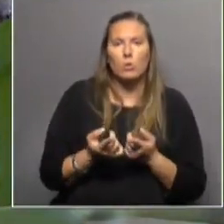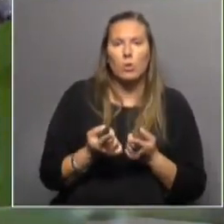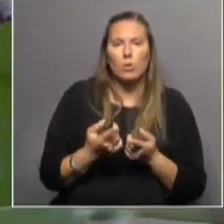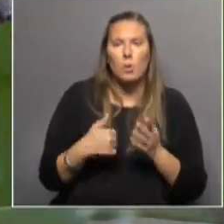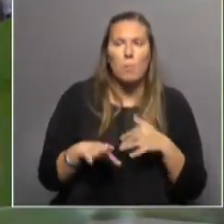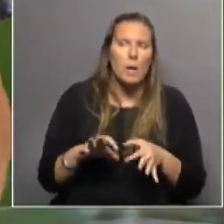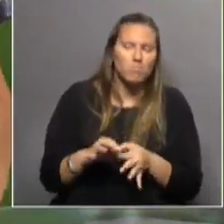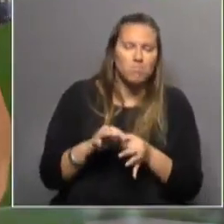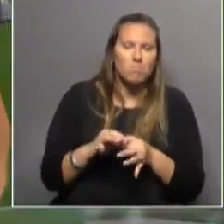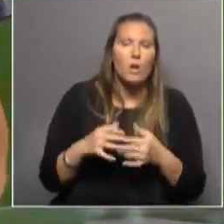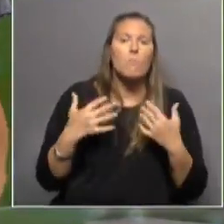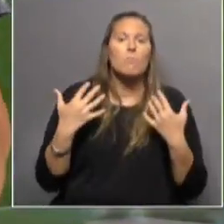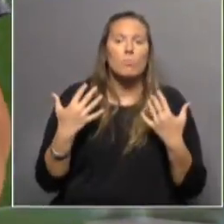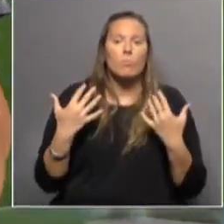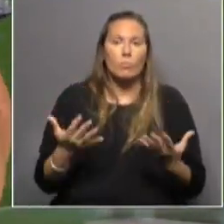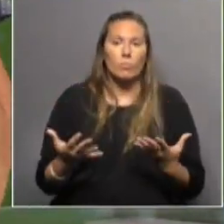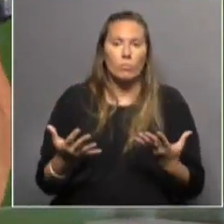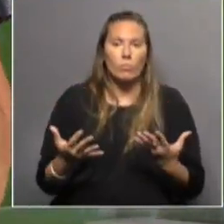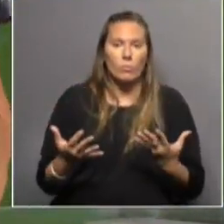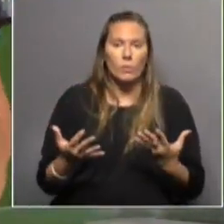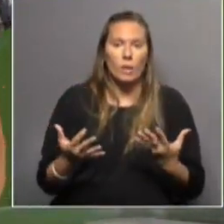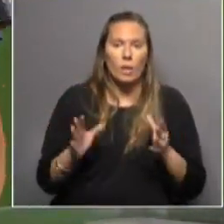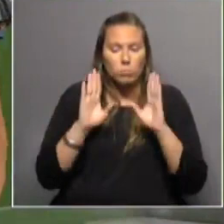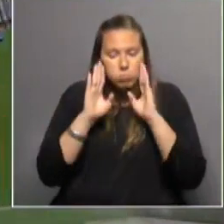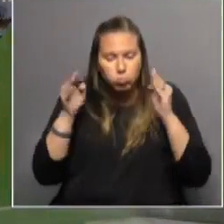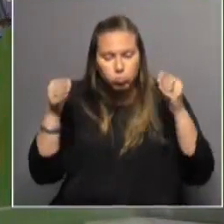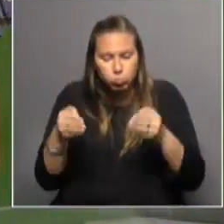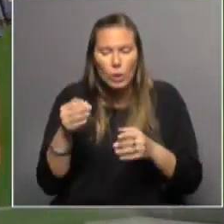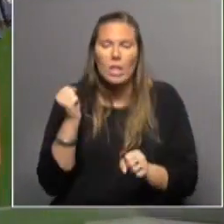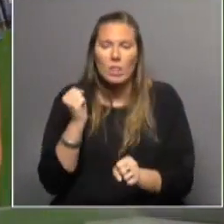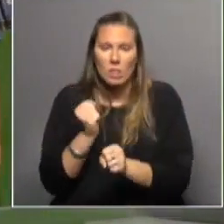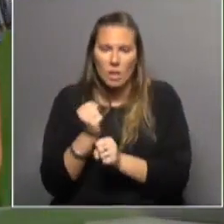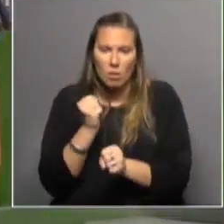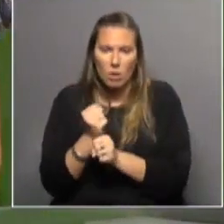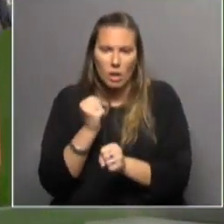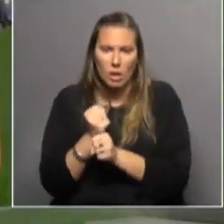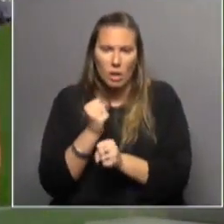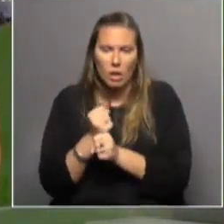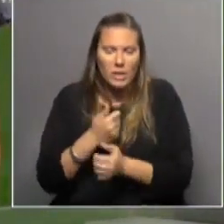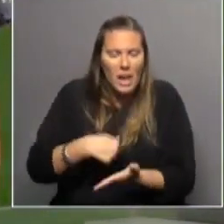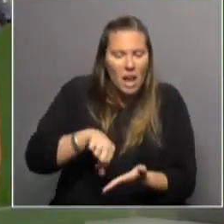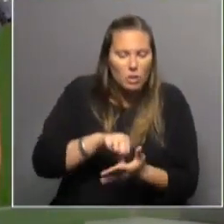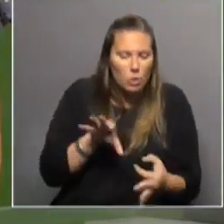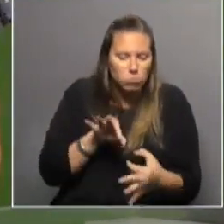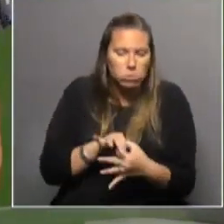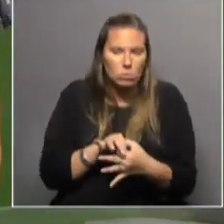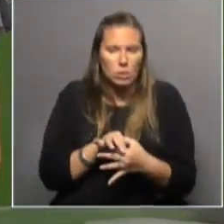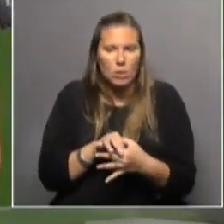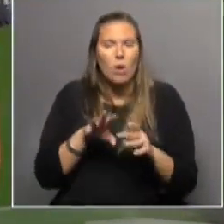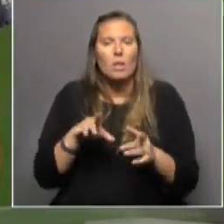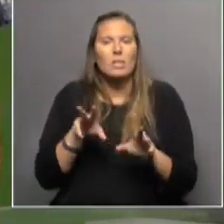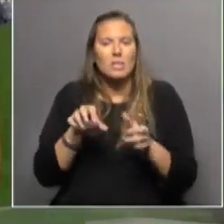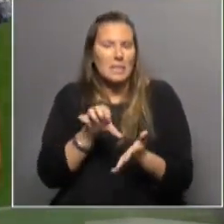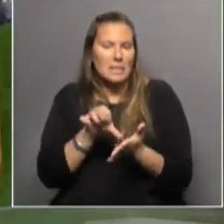aliados más fuertes por eso eso de haber puesto énfasis en trabajar muy fuerte en la ciudad con respecto al